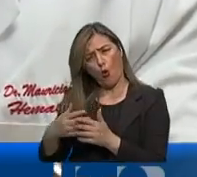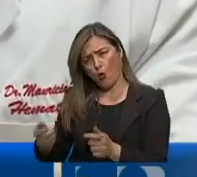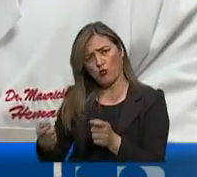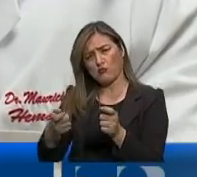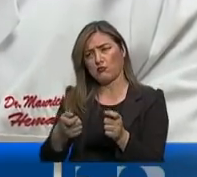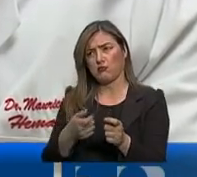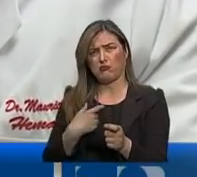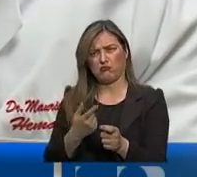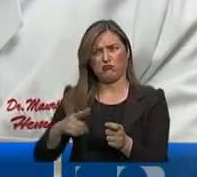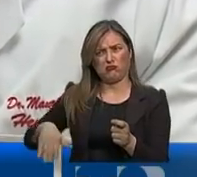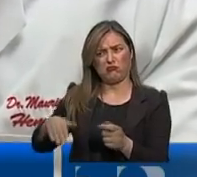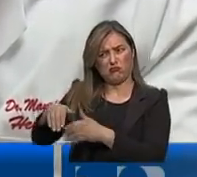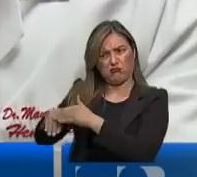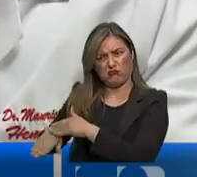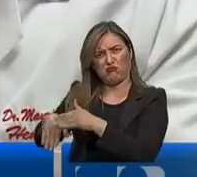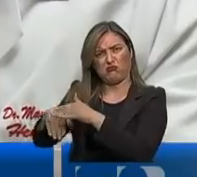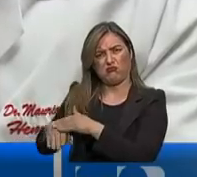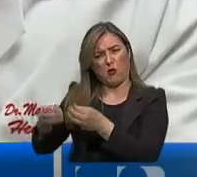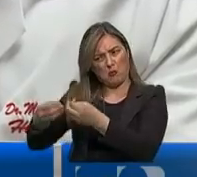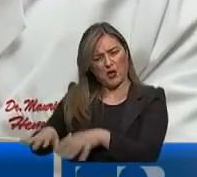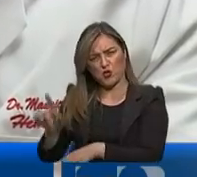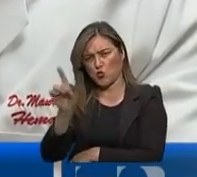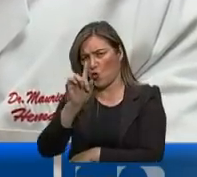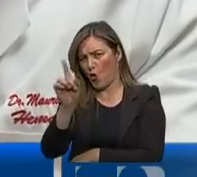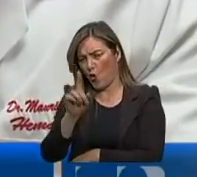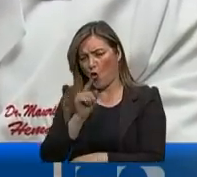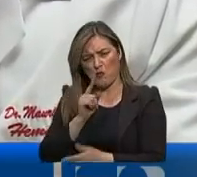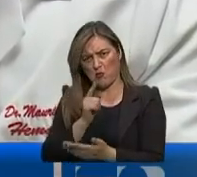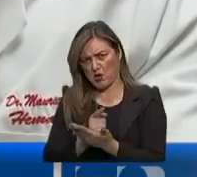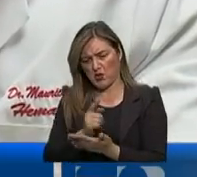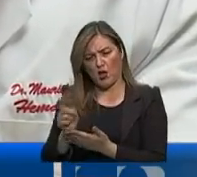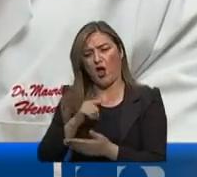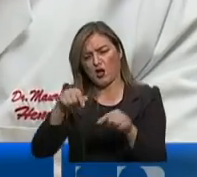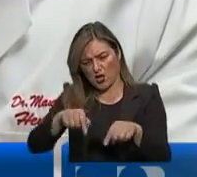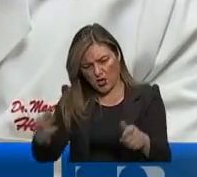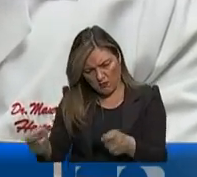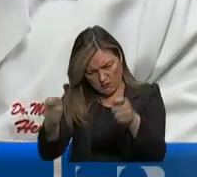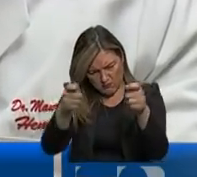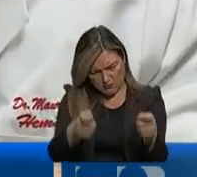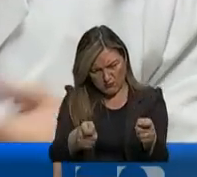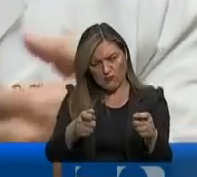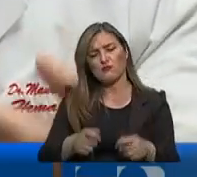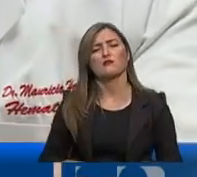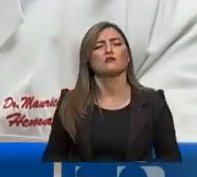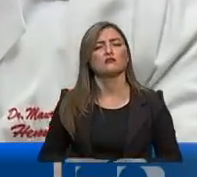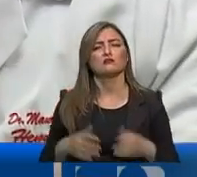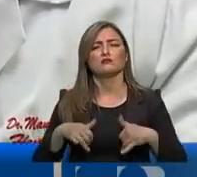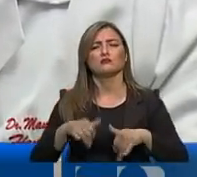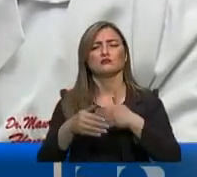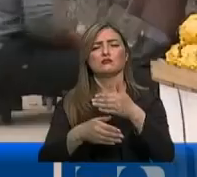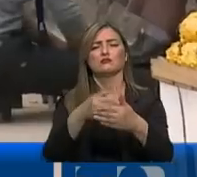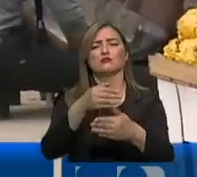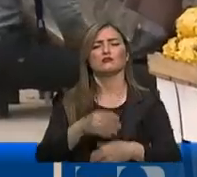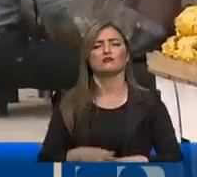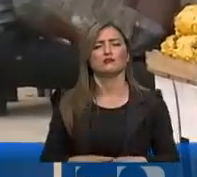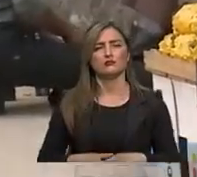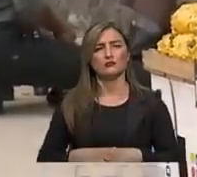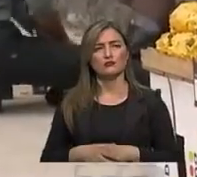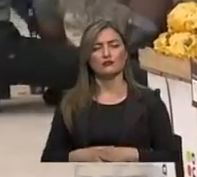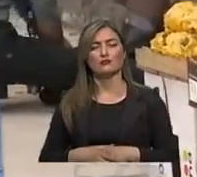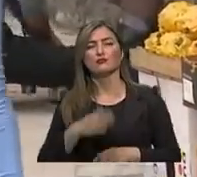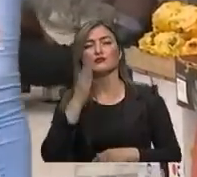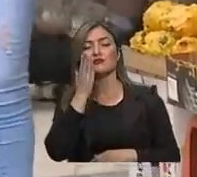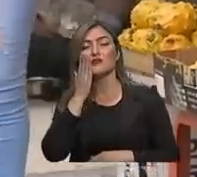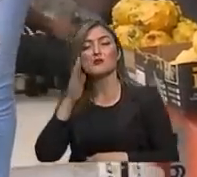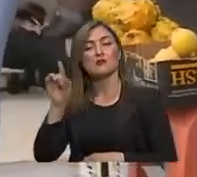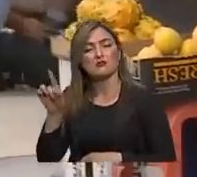existe una pérdida de los documentos ni archivo de los documentos. Están aquí los documentos y continúan el proceso. Pese a esto, la